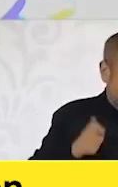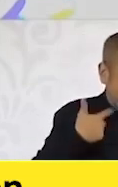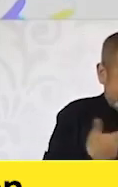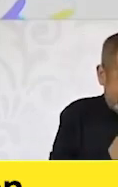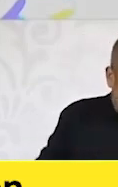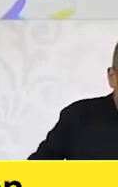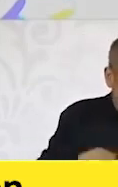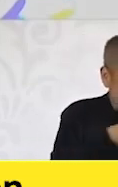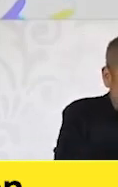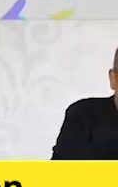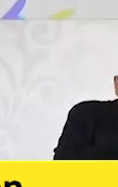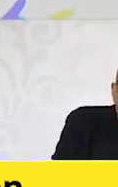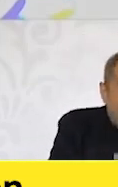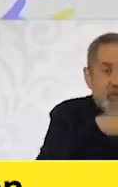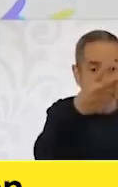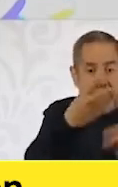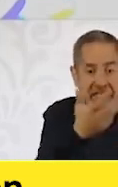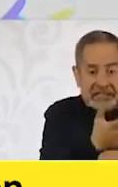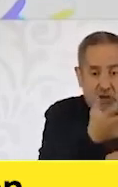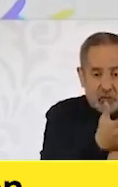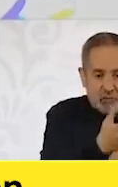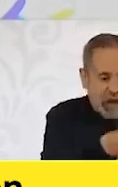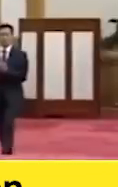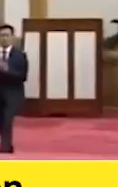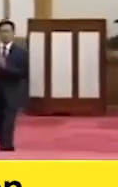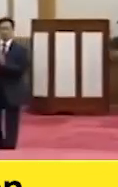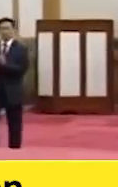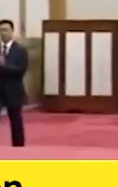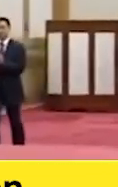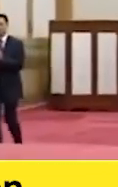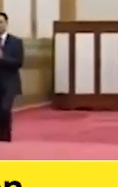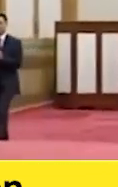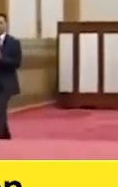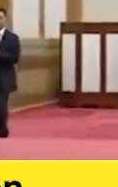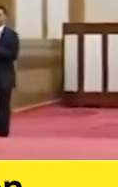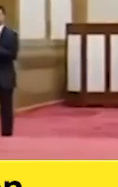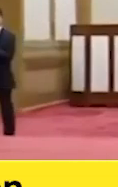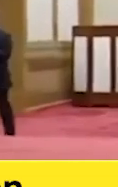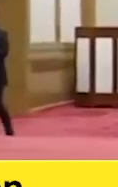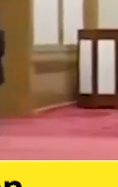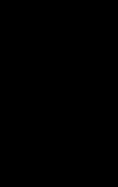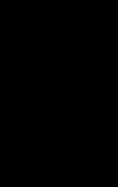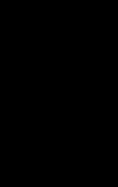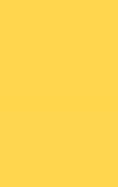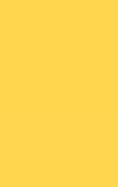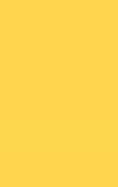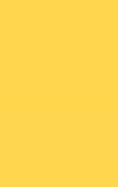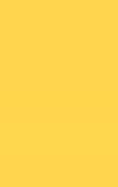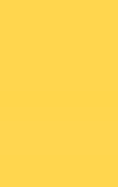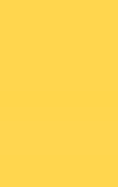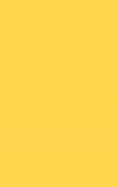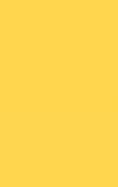una ruta directa al tránsito para productos chinos hacia Estados Unidos y Canadá.